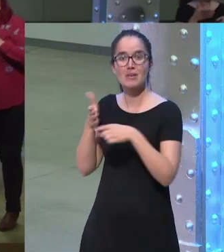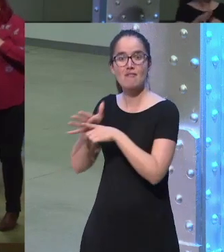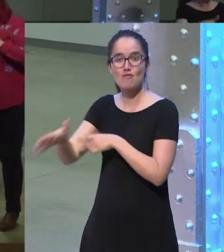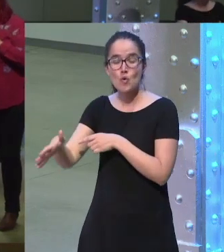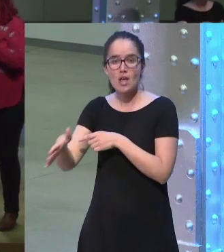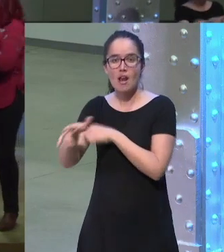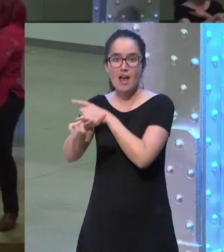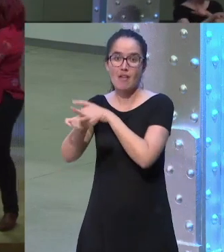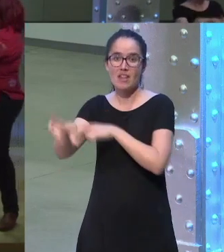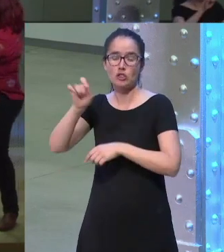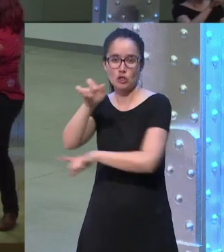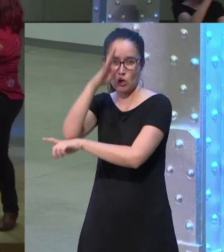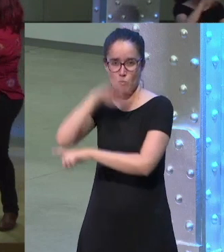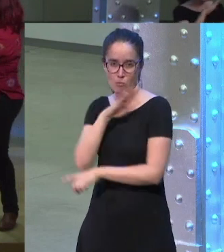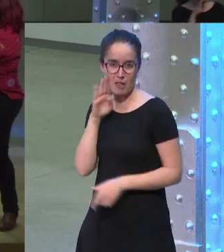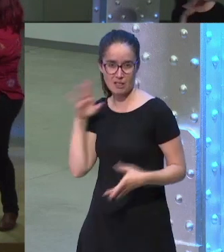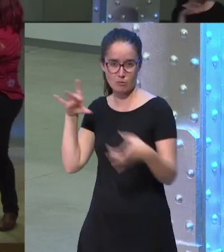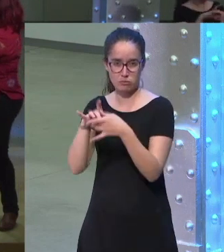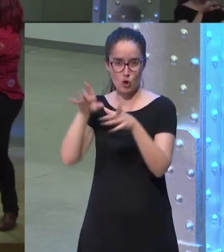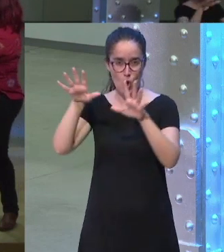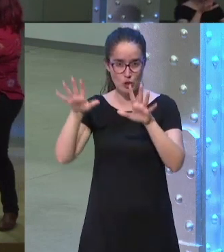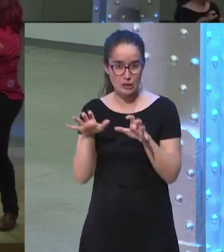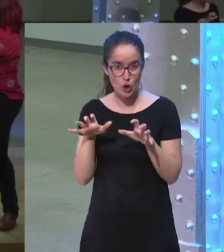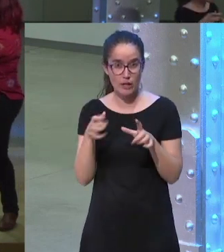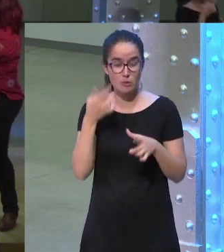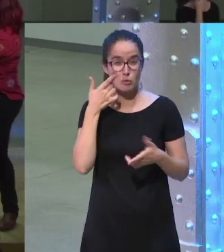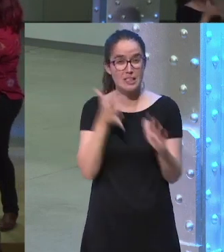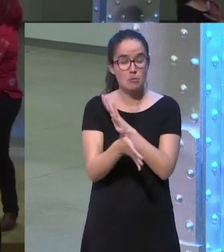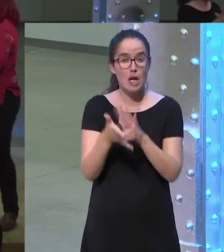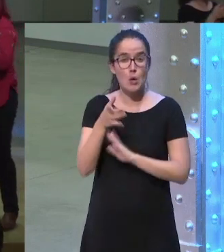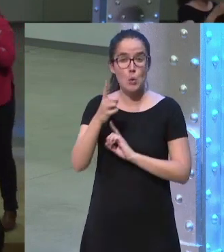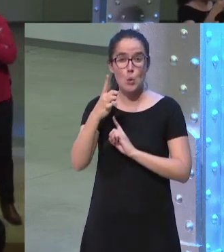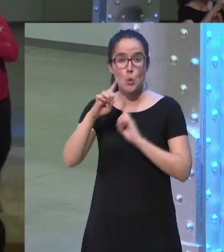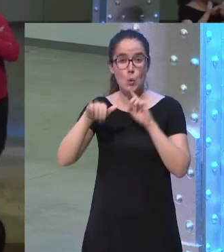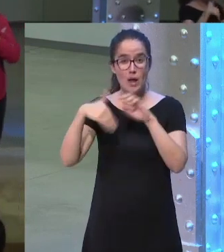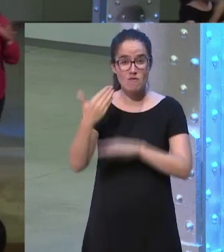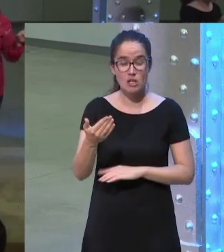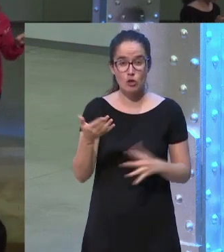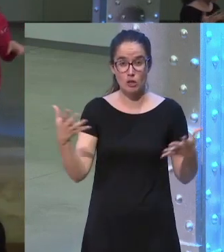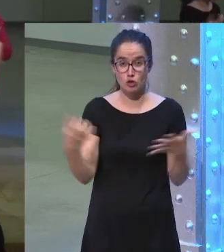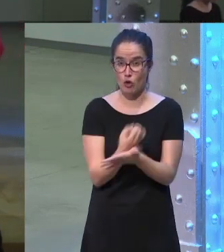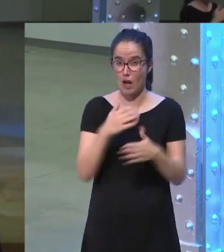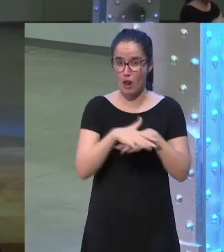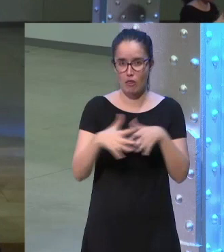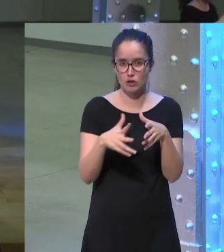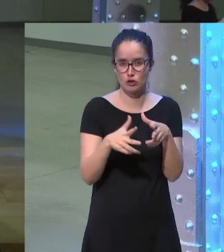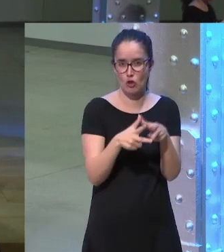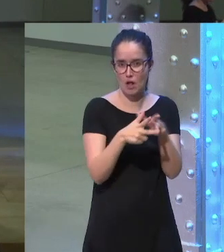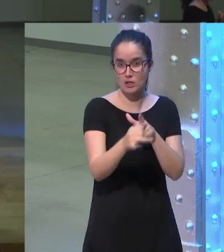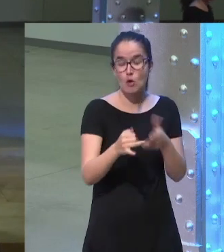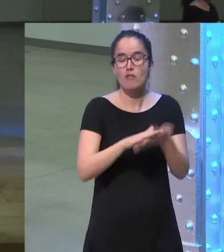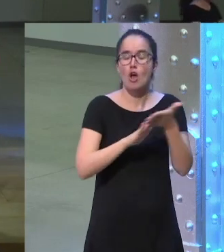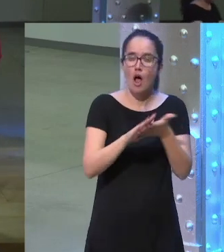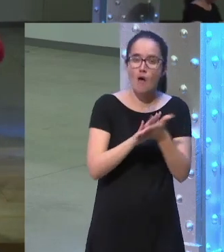padres y que tiene que ver con esta gente, con los sensores. Vamos a explicar un efecto que se da en todas las redes sociales, y repito que cuando